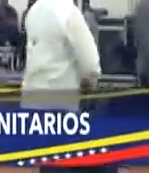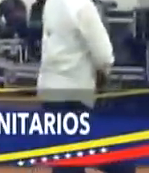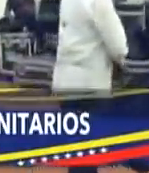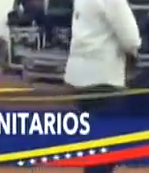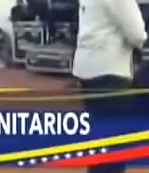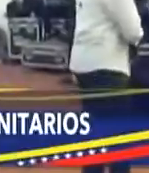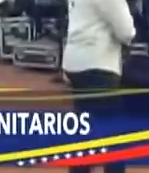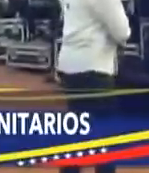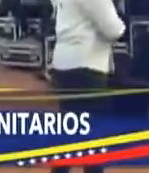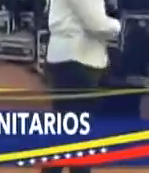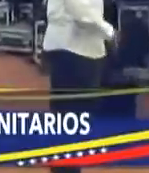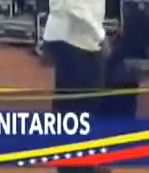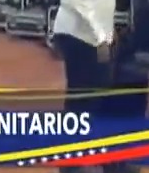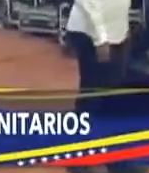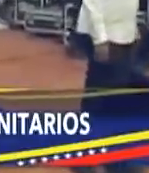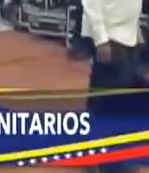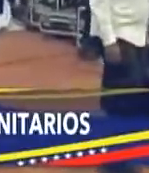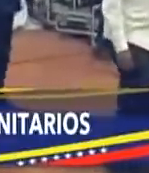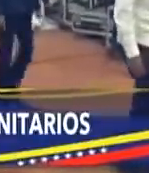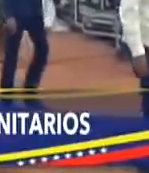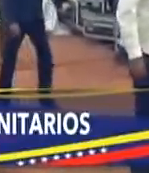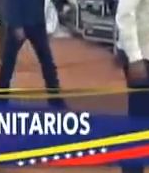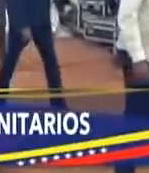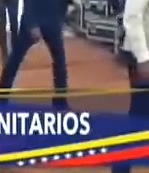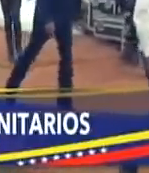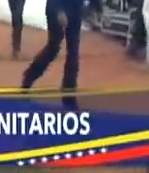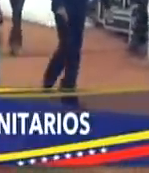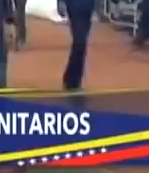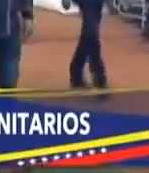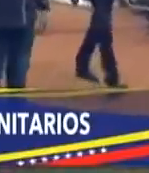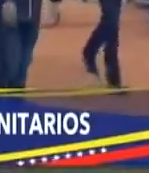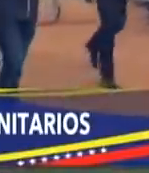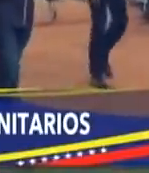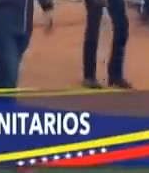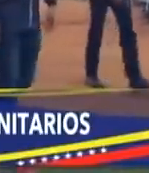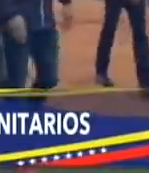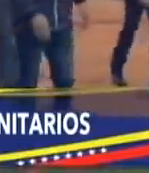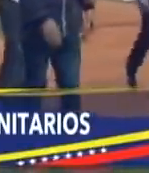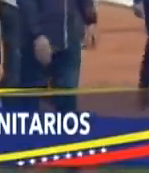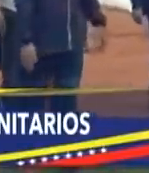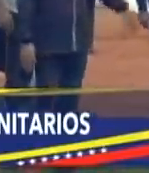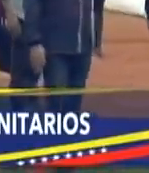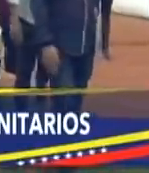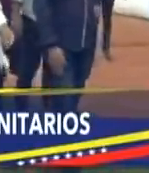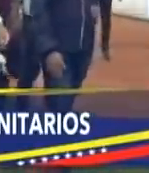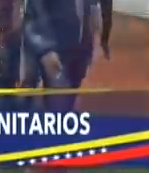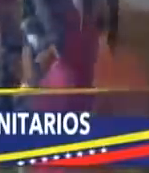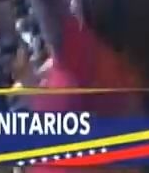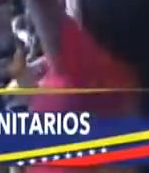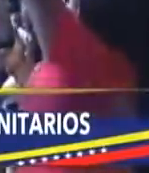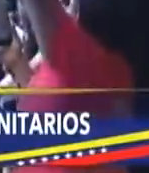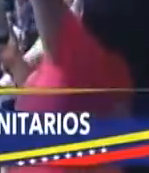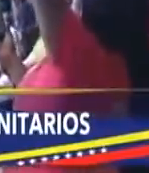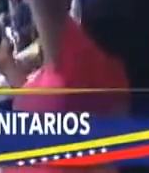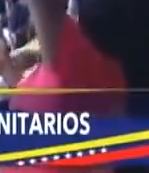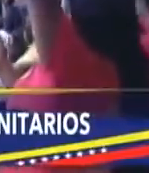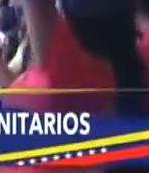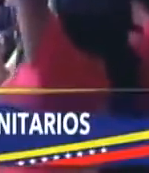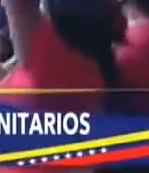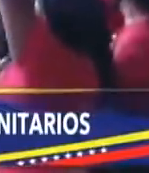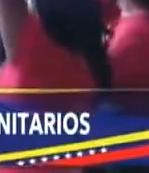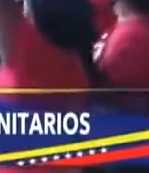el presidente de la República, Nicolás Maduro, saluda a los líderes y lideresas de las